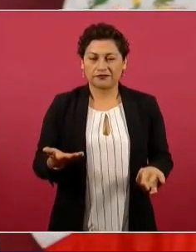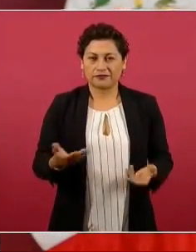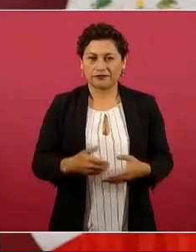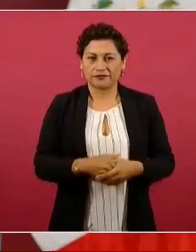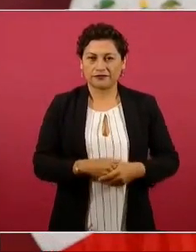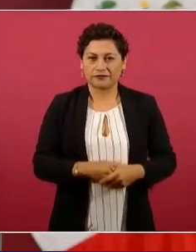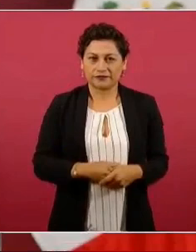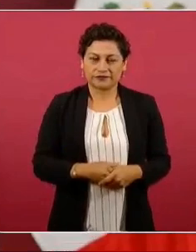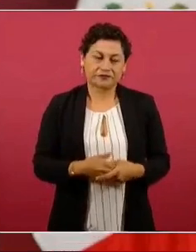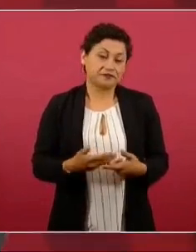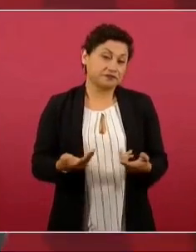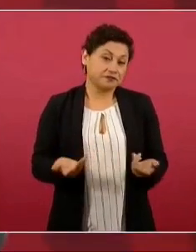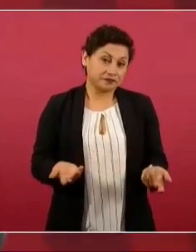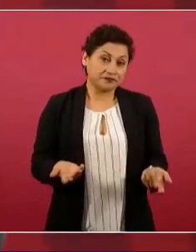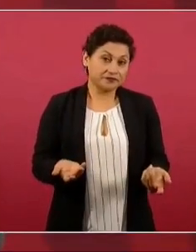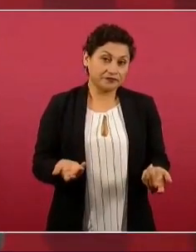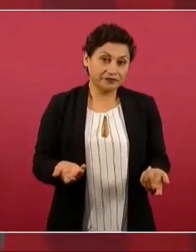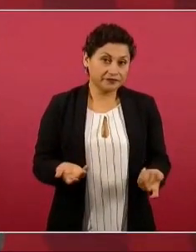Pero